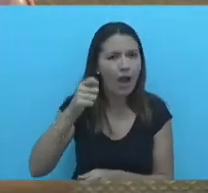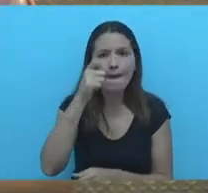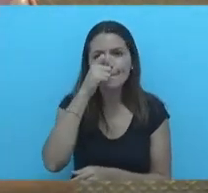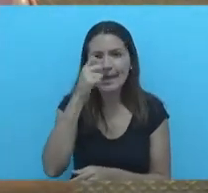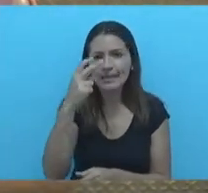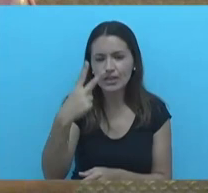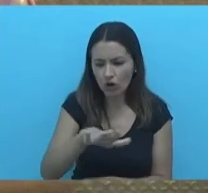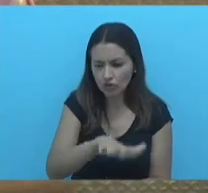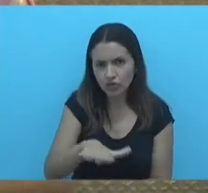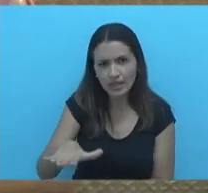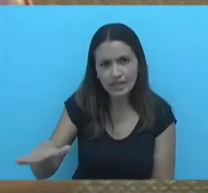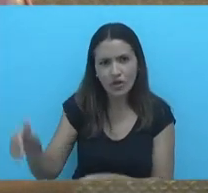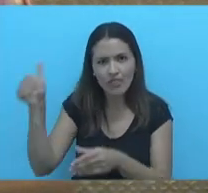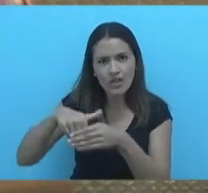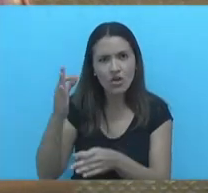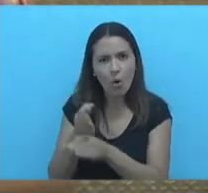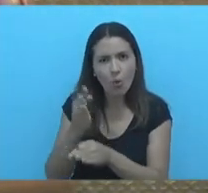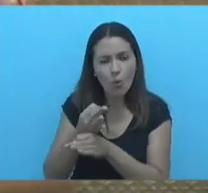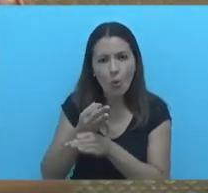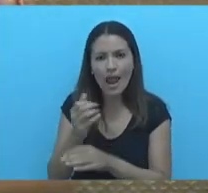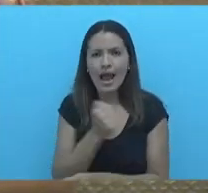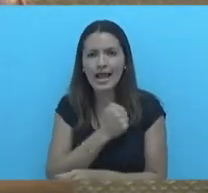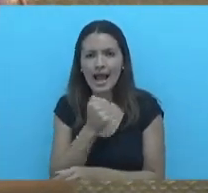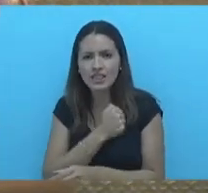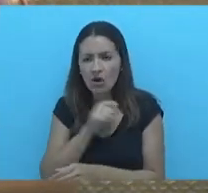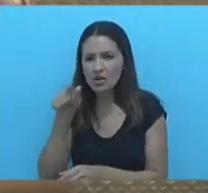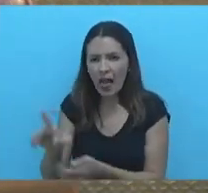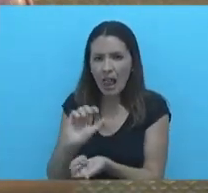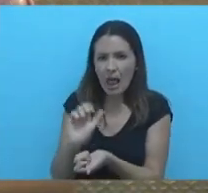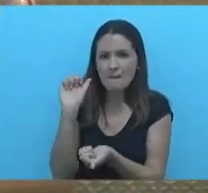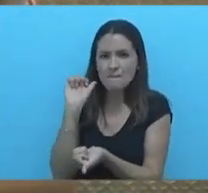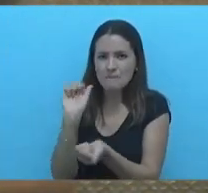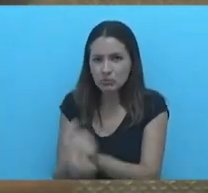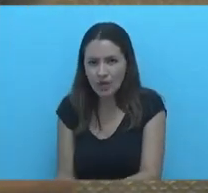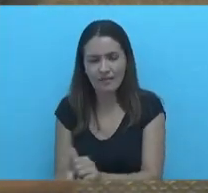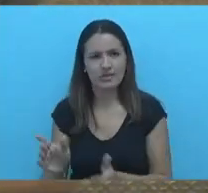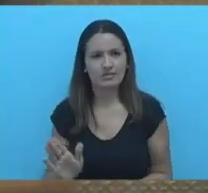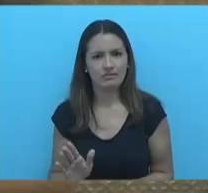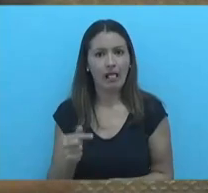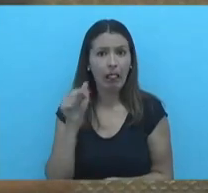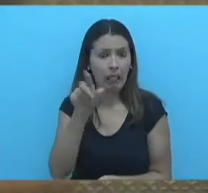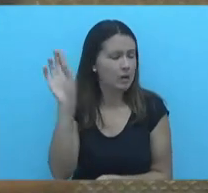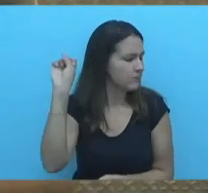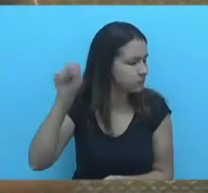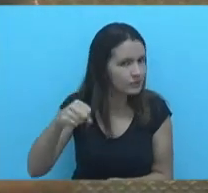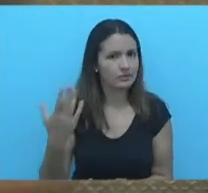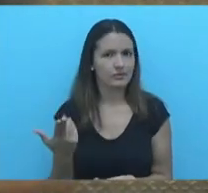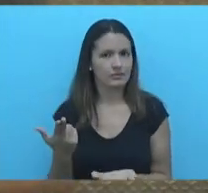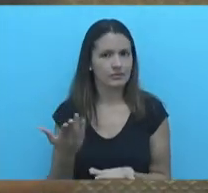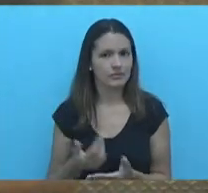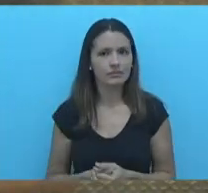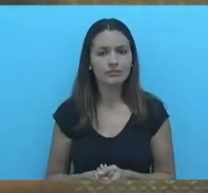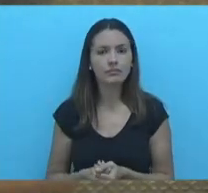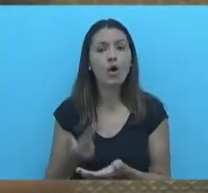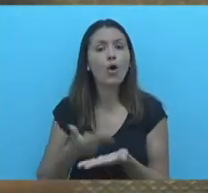chiquitos en una escuela católica dependiente del obispado de Mar del Plata. Lo volvió a hacer